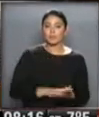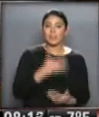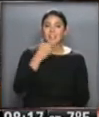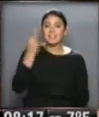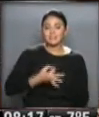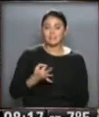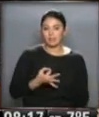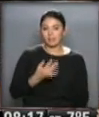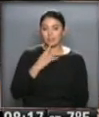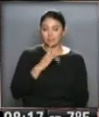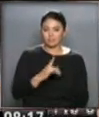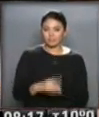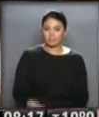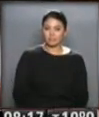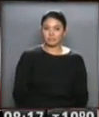que toma,